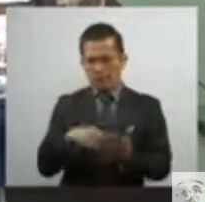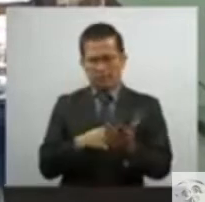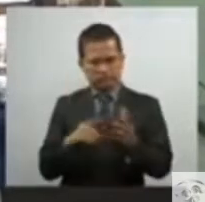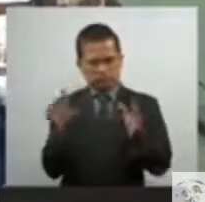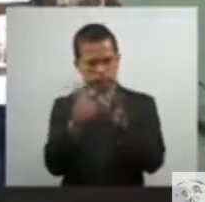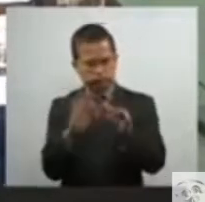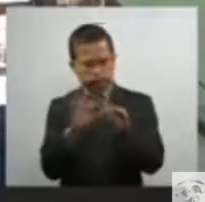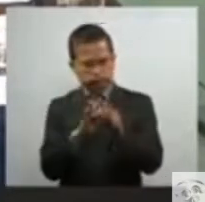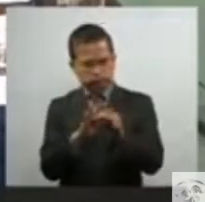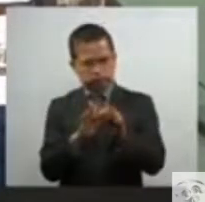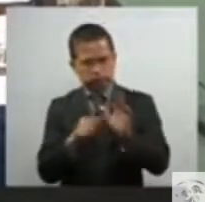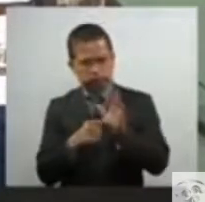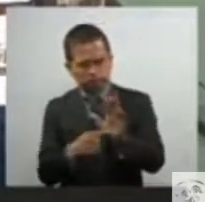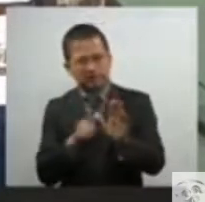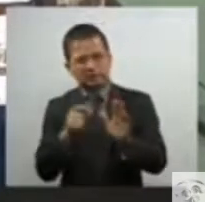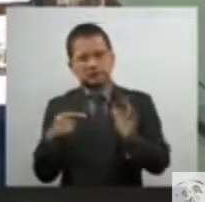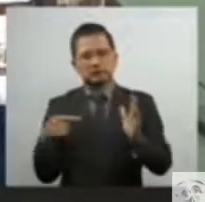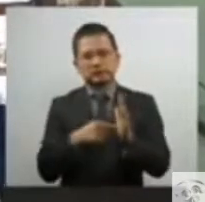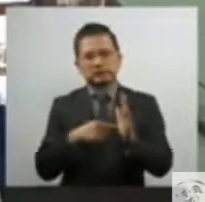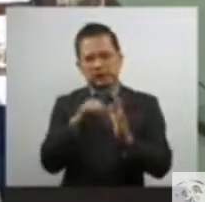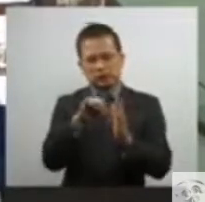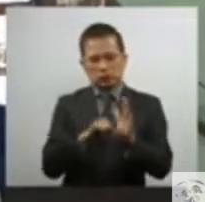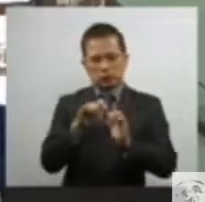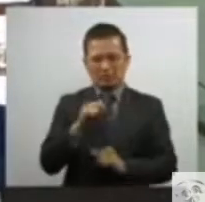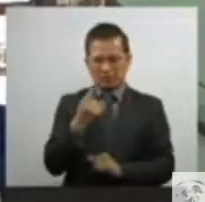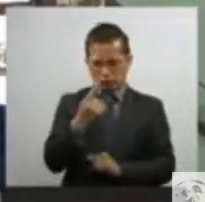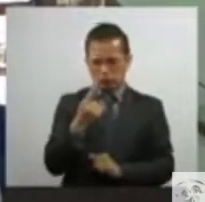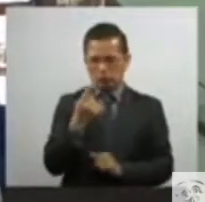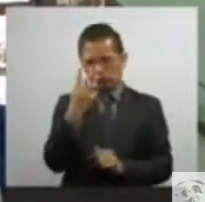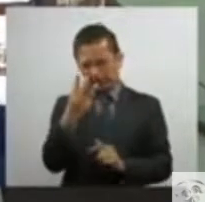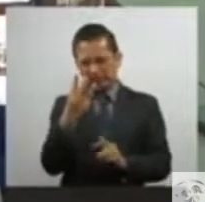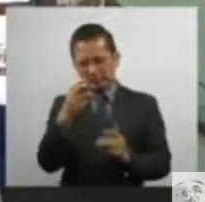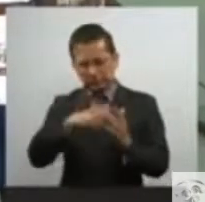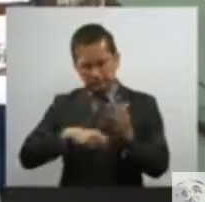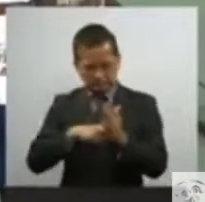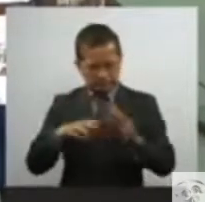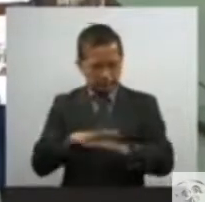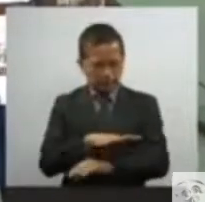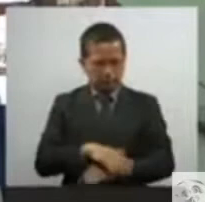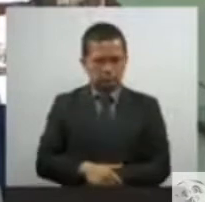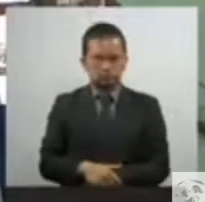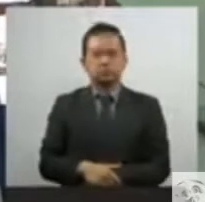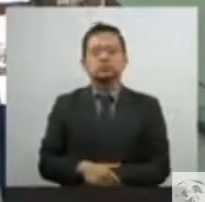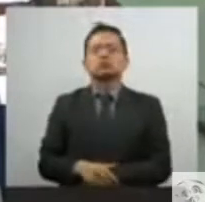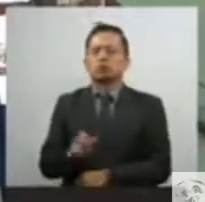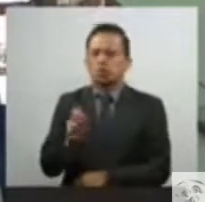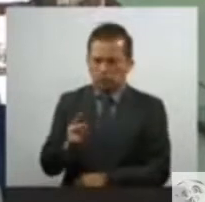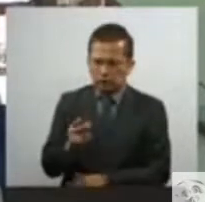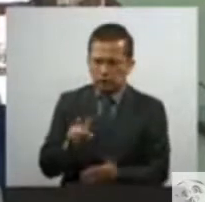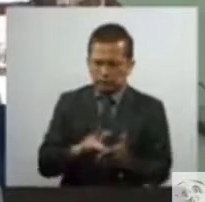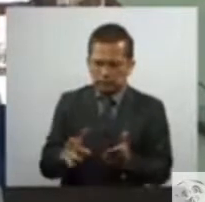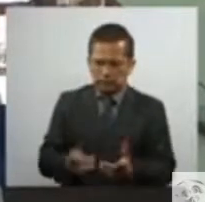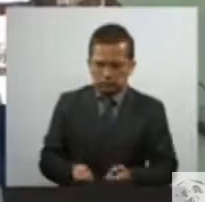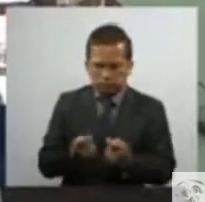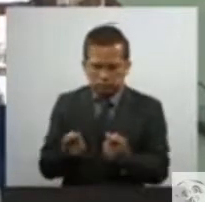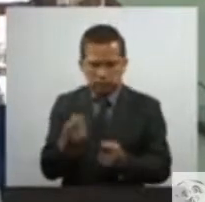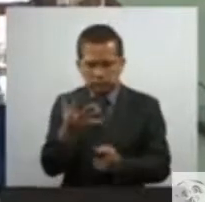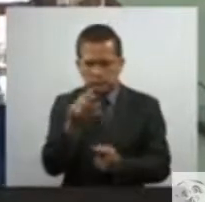tres reservas que hice sobre el artículo 21 del presupuesto. Gracias, diputada. Dispone usted de 5 minutos para